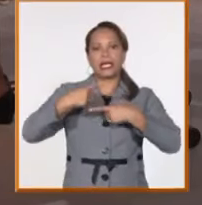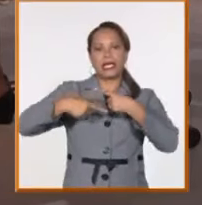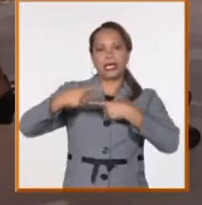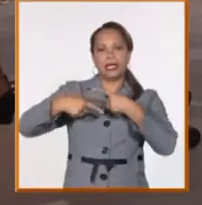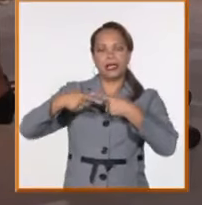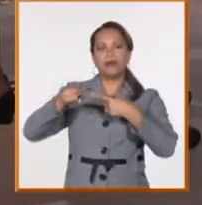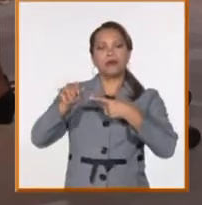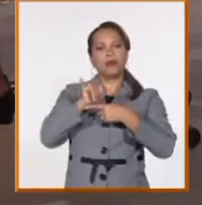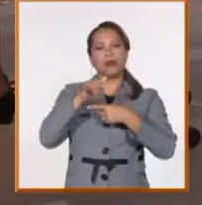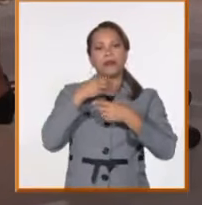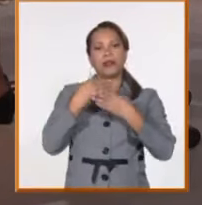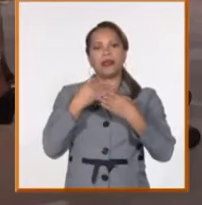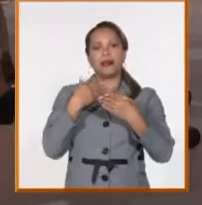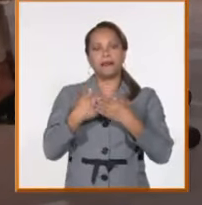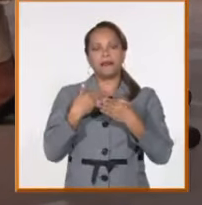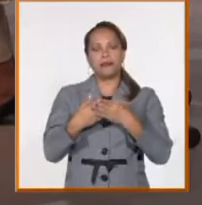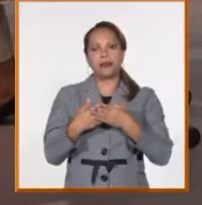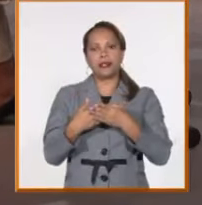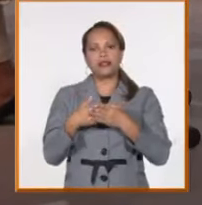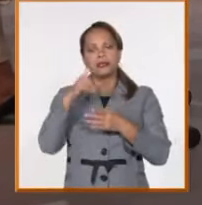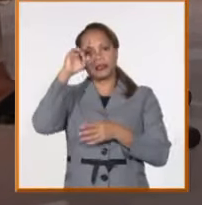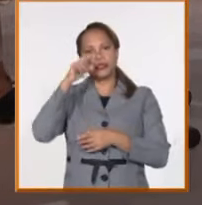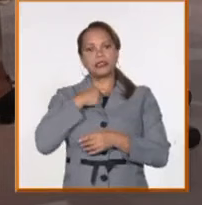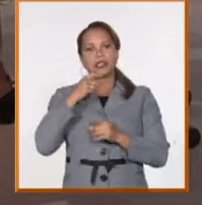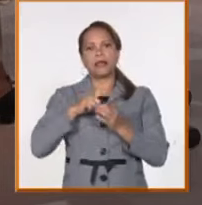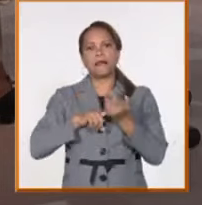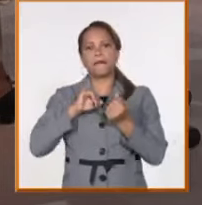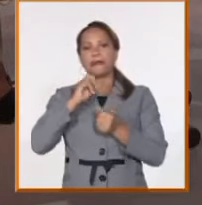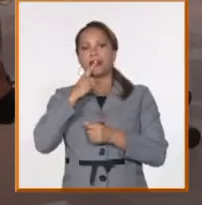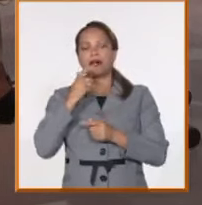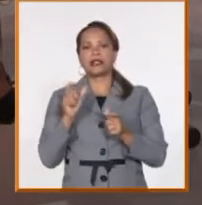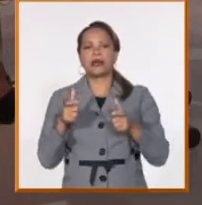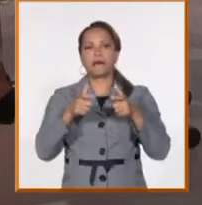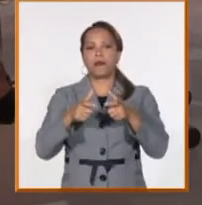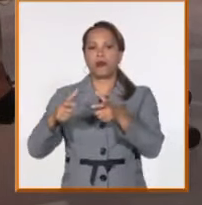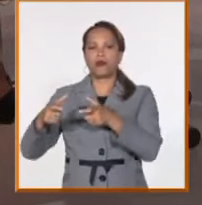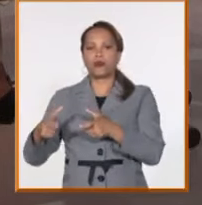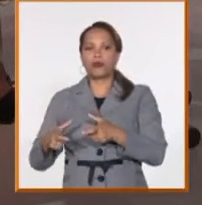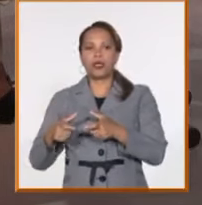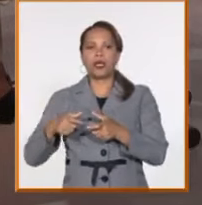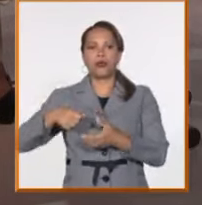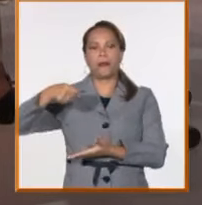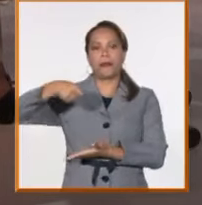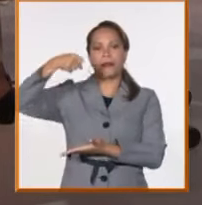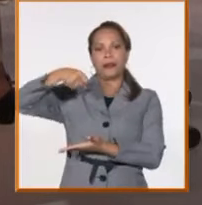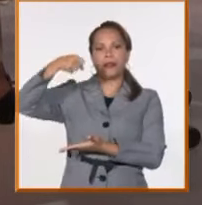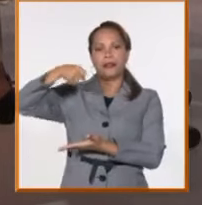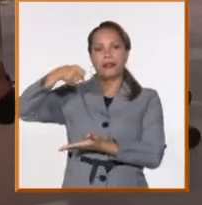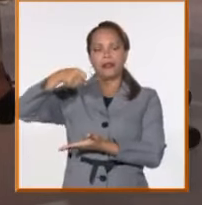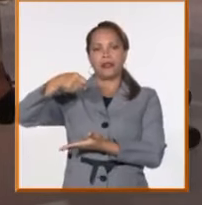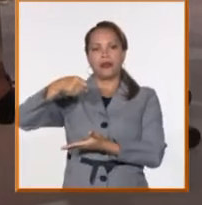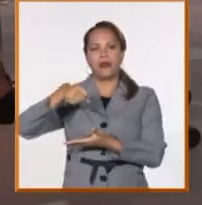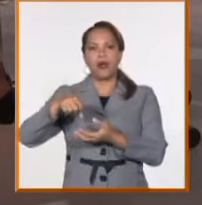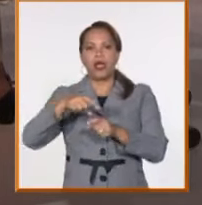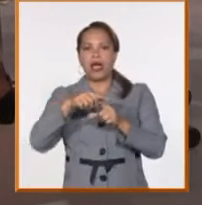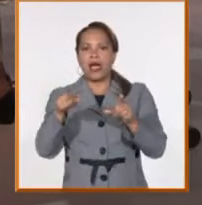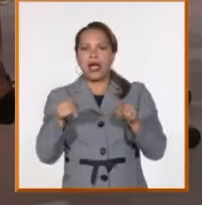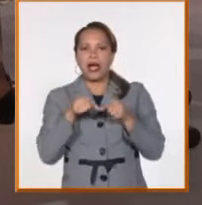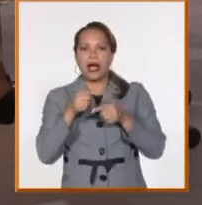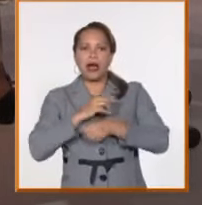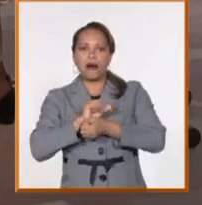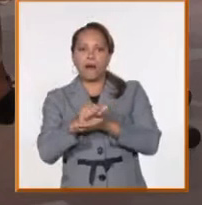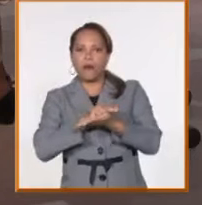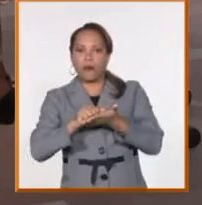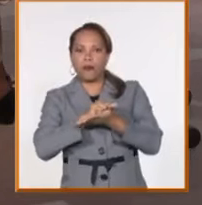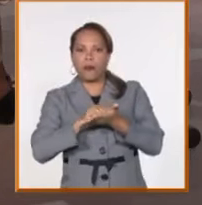a la empresa cepil para que pueda hacer los pozuelos los percherito las jaboneras los orinales que hemos estado